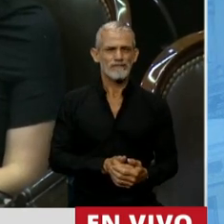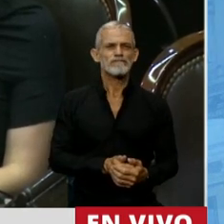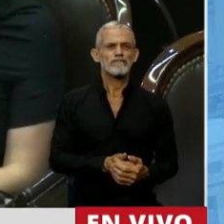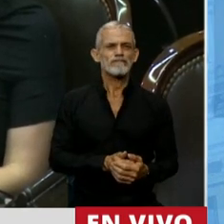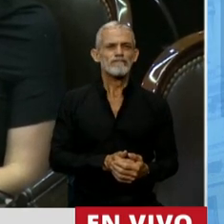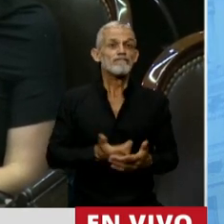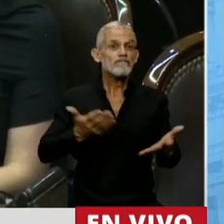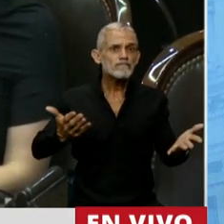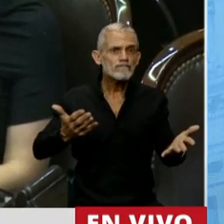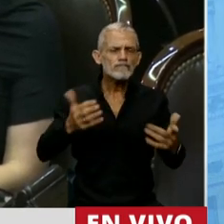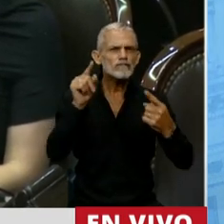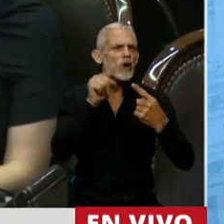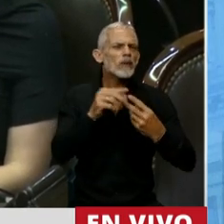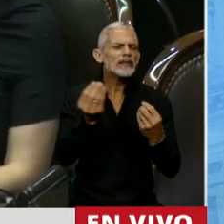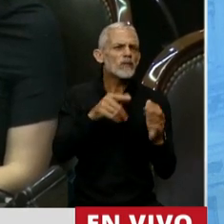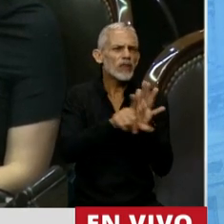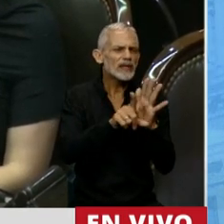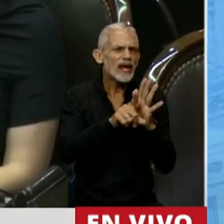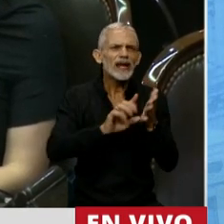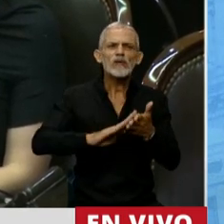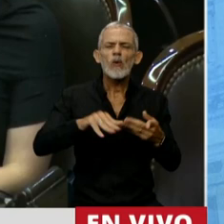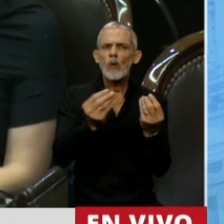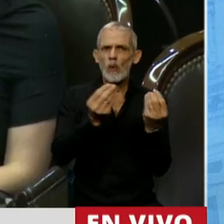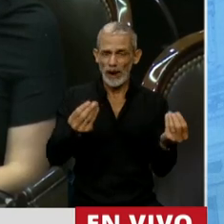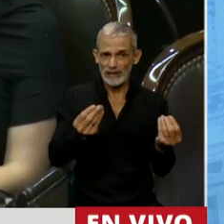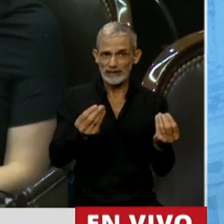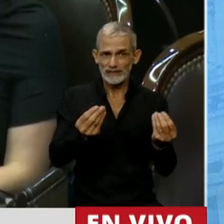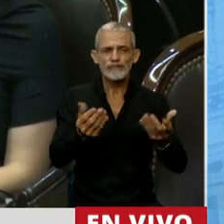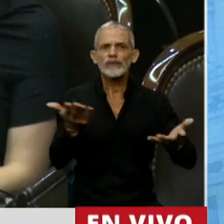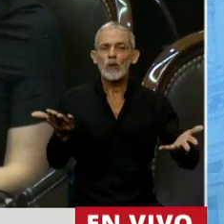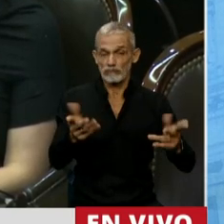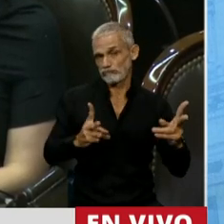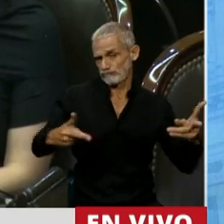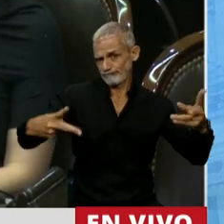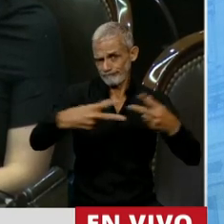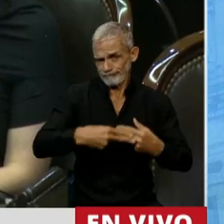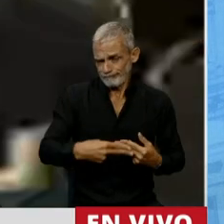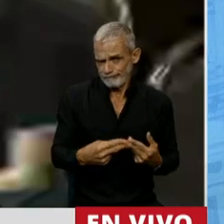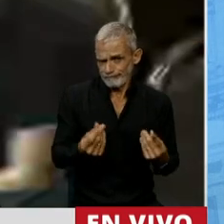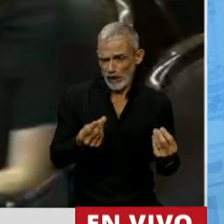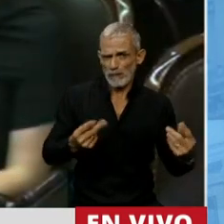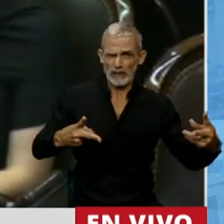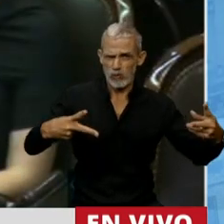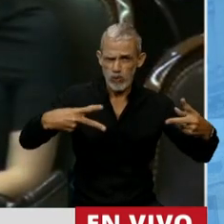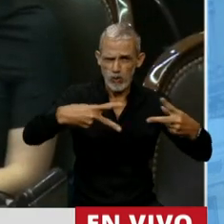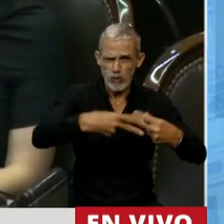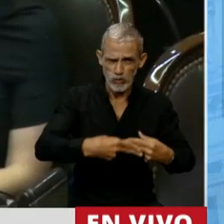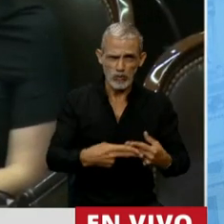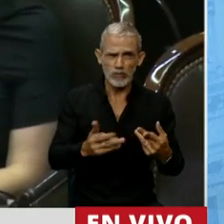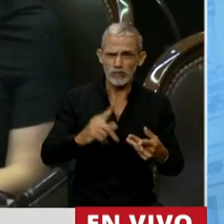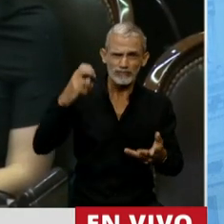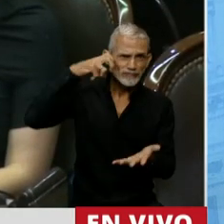Entonces, ¿cuál es el concepto de esta ley? El concepto, presidente, es el ajuste. Eso es lo que han venido a hacer esta